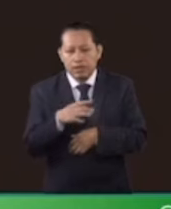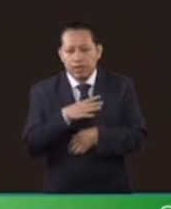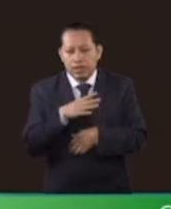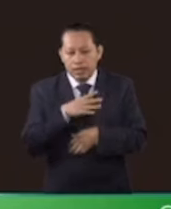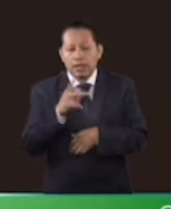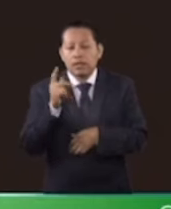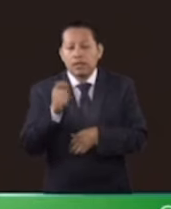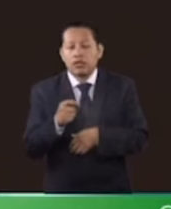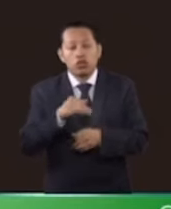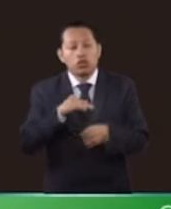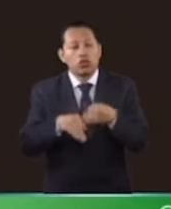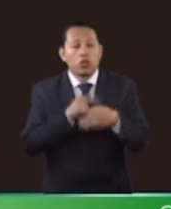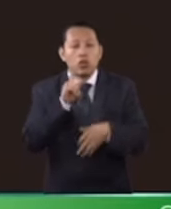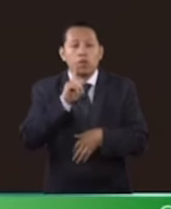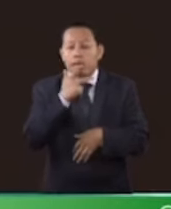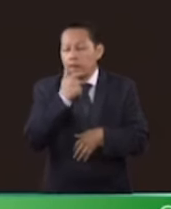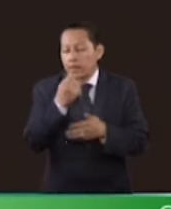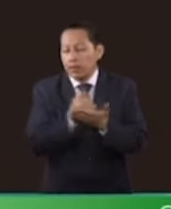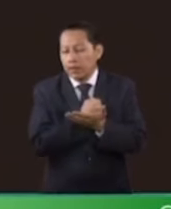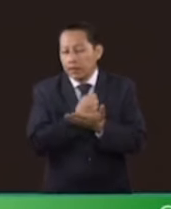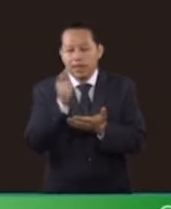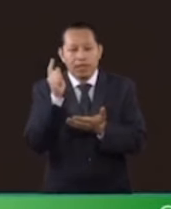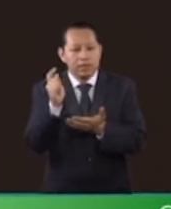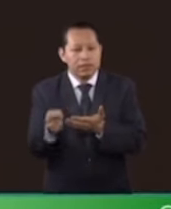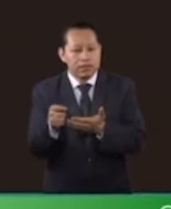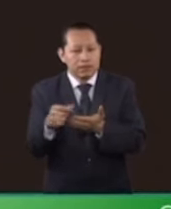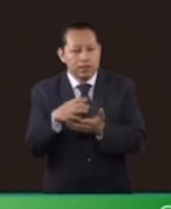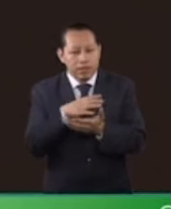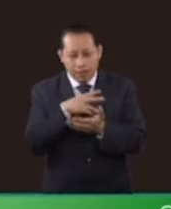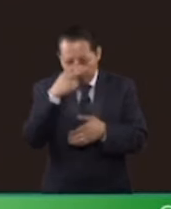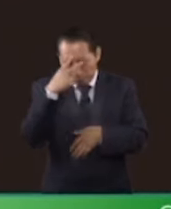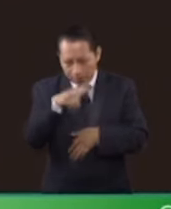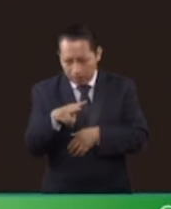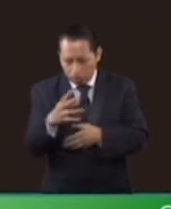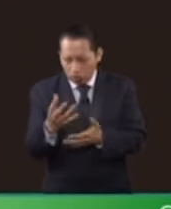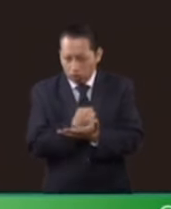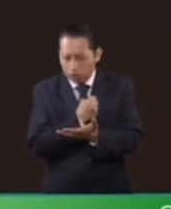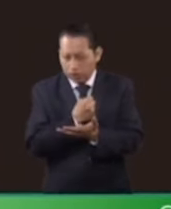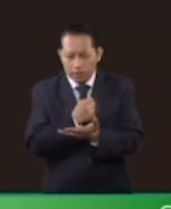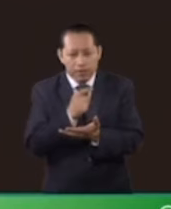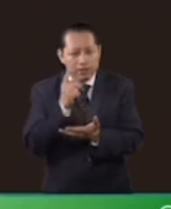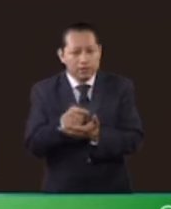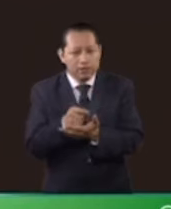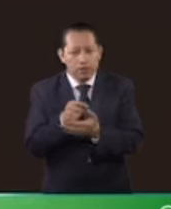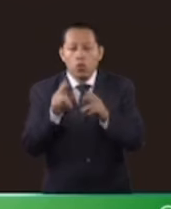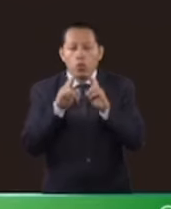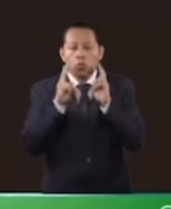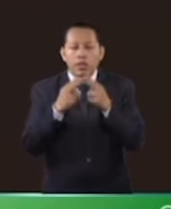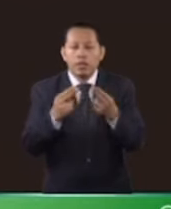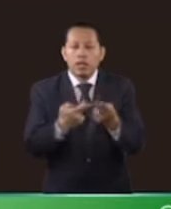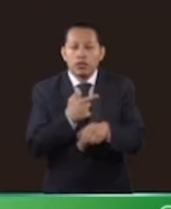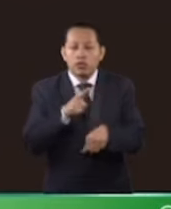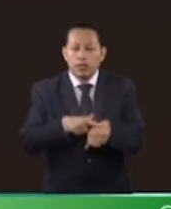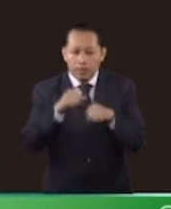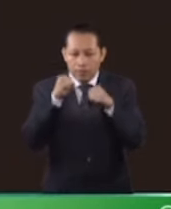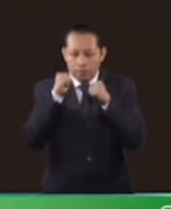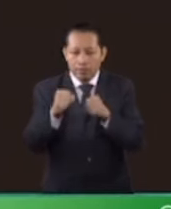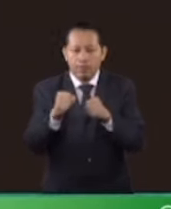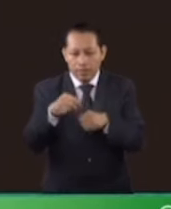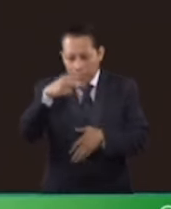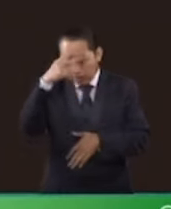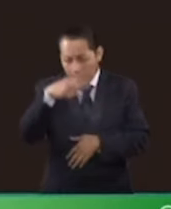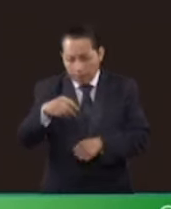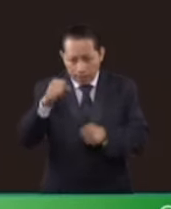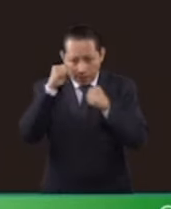todos y todos son un triunfo de México Que viva la unidad nacional que viva